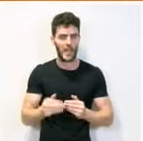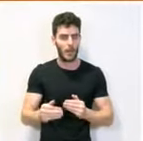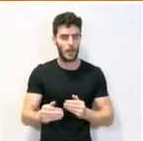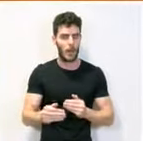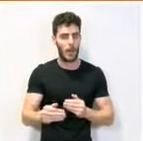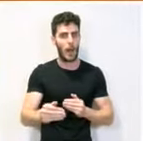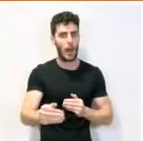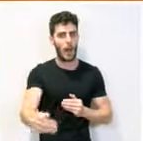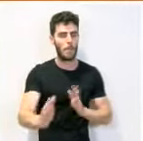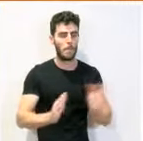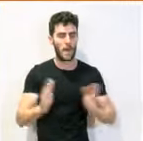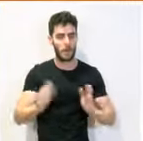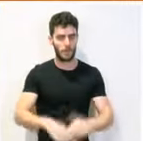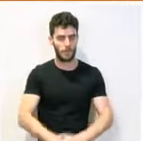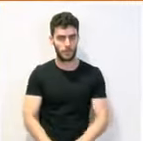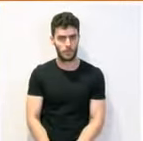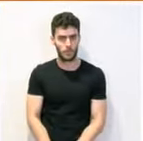largo plazo.